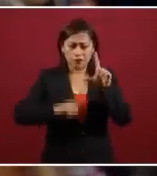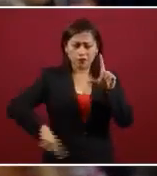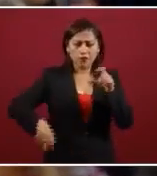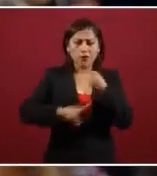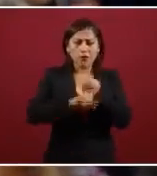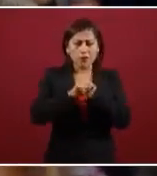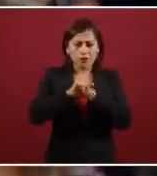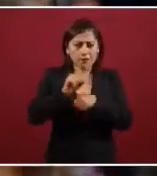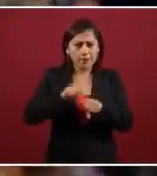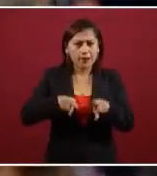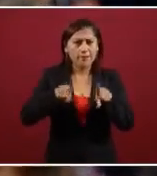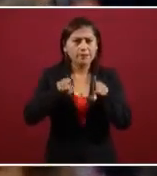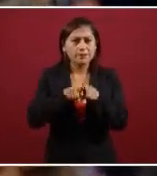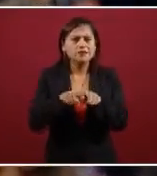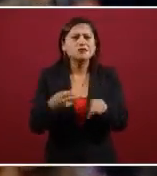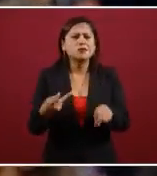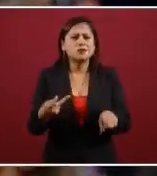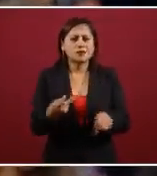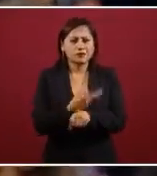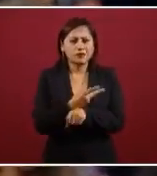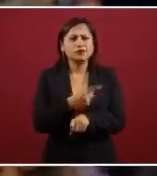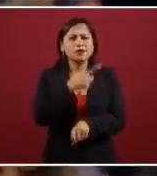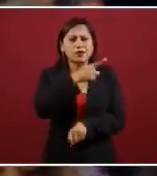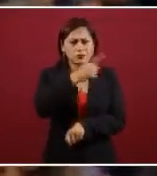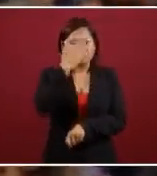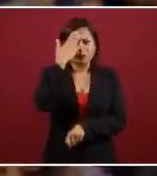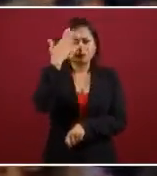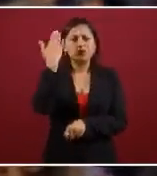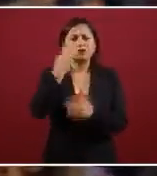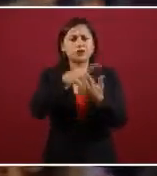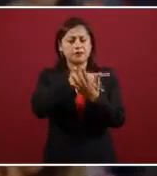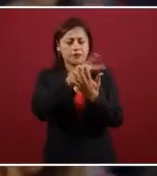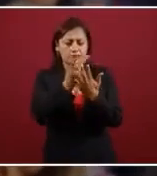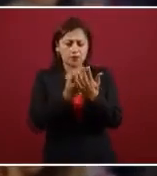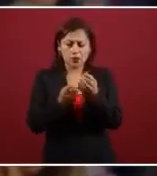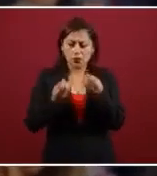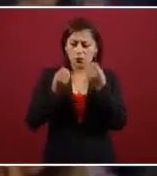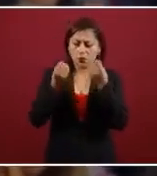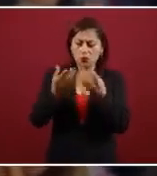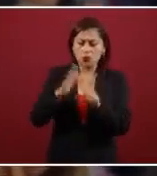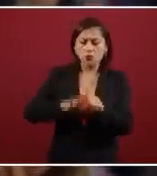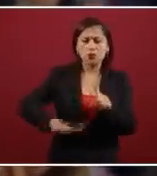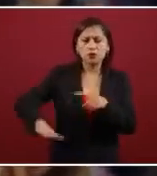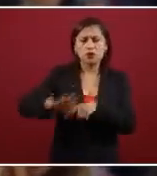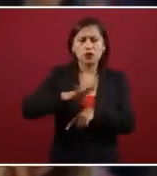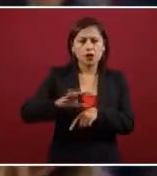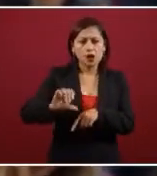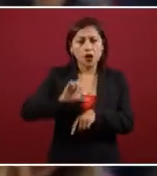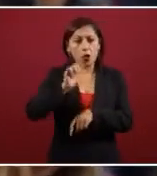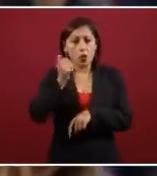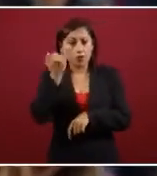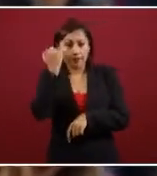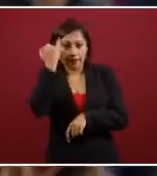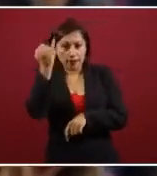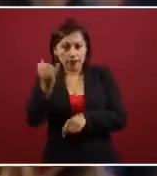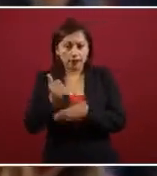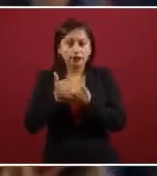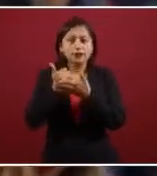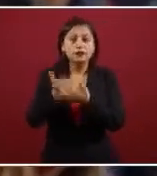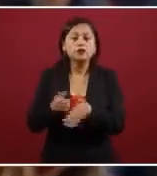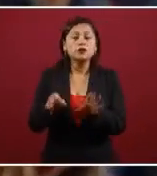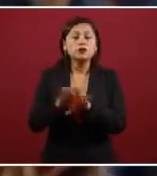hace falta más allá de la voluntad y de los programas sociales que se están implementando? Nos encontramos niños